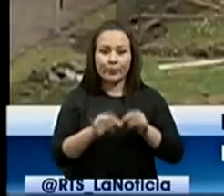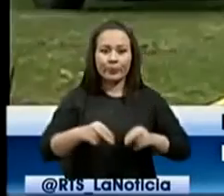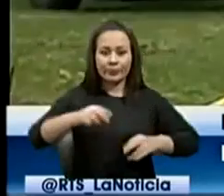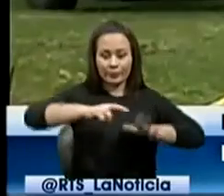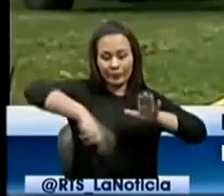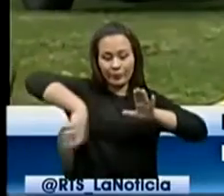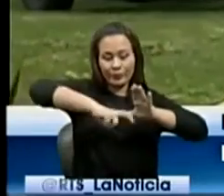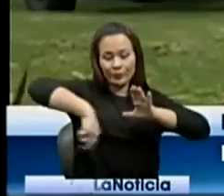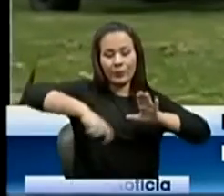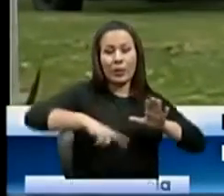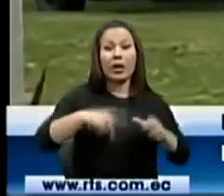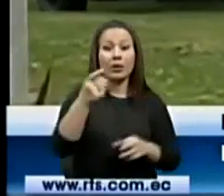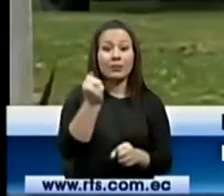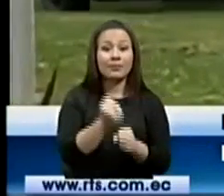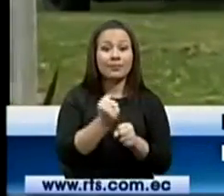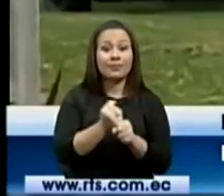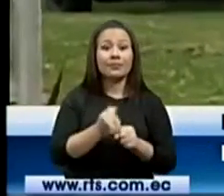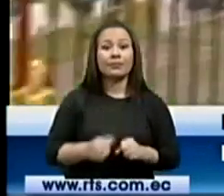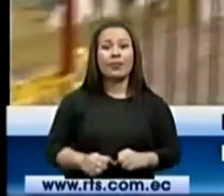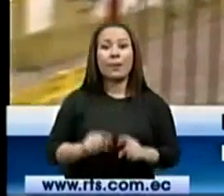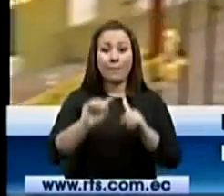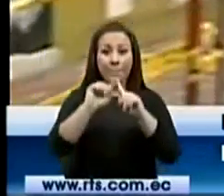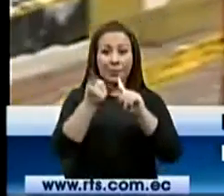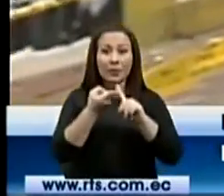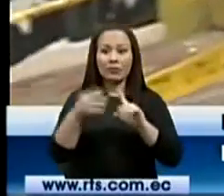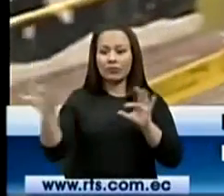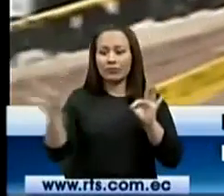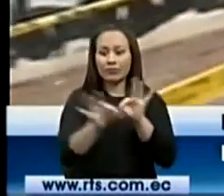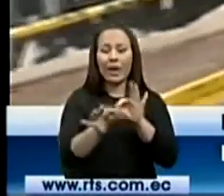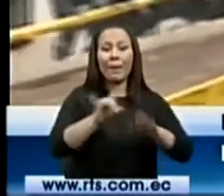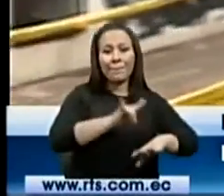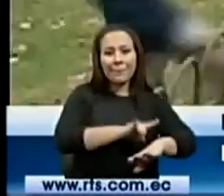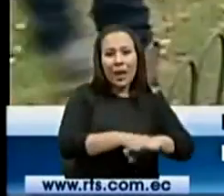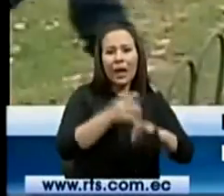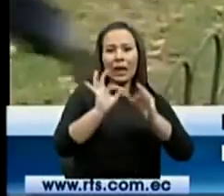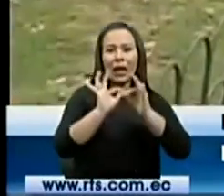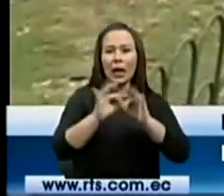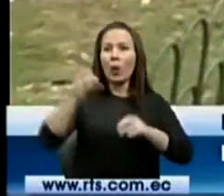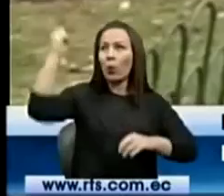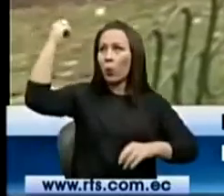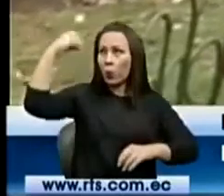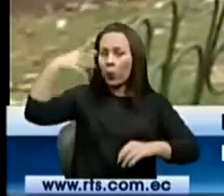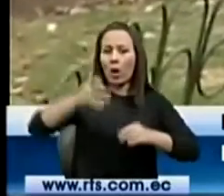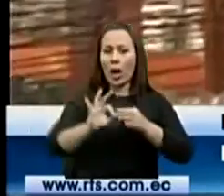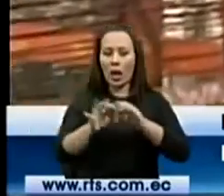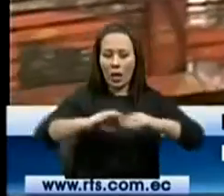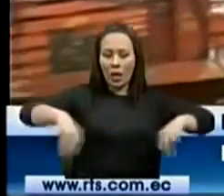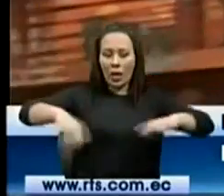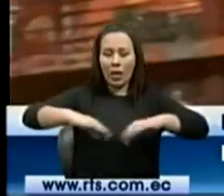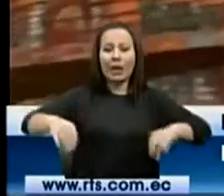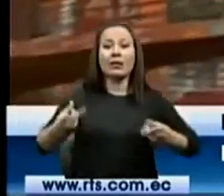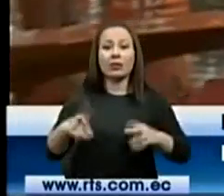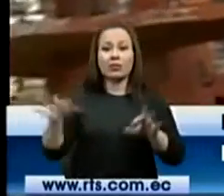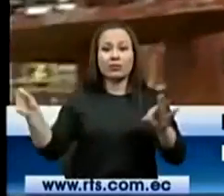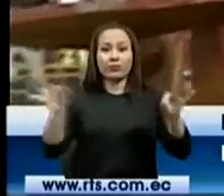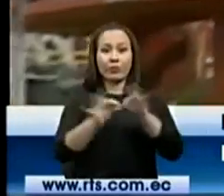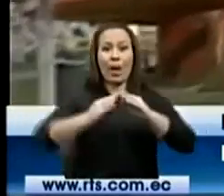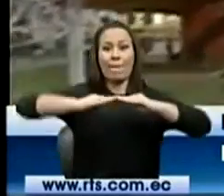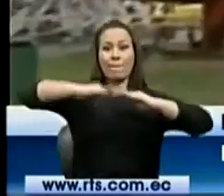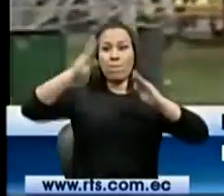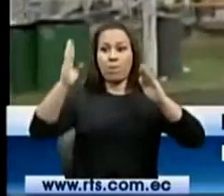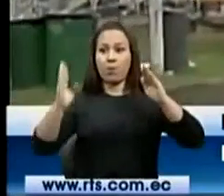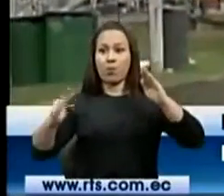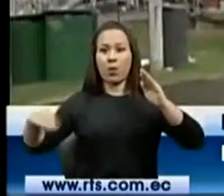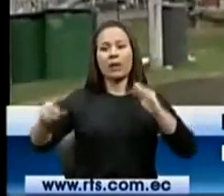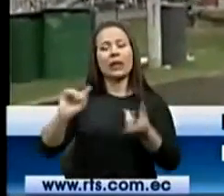excavar. Lo primero en lo que se trabajará será la reubicación de los servicios básicos, el movimiento de tierras y el desmontaje del puente